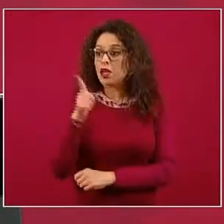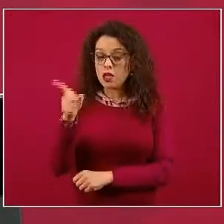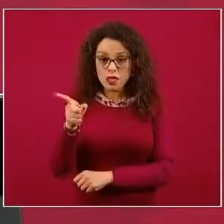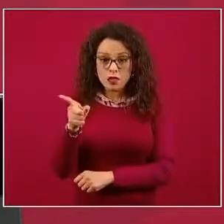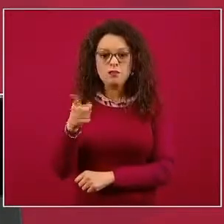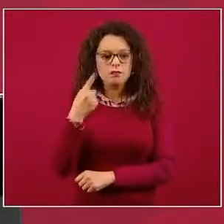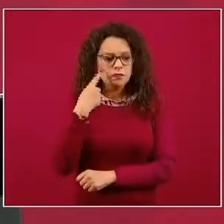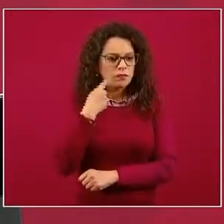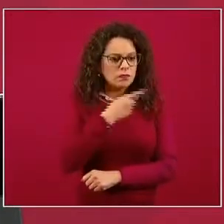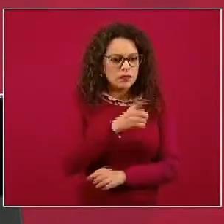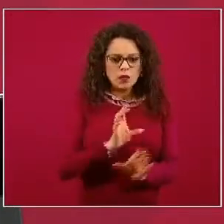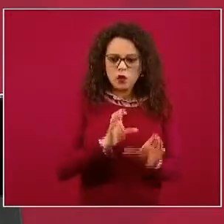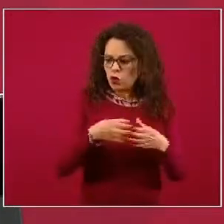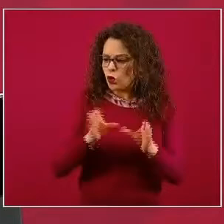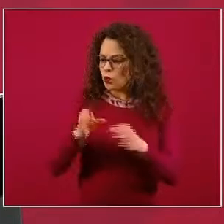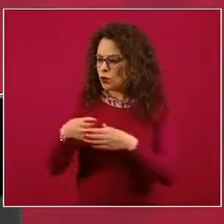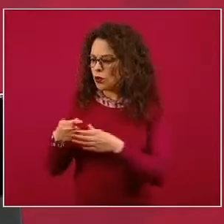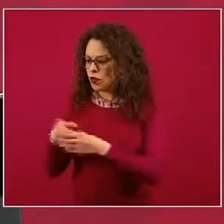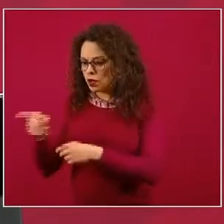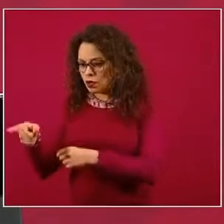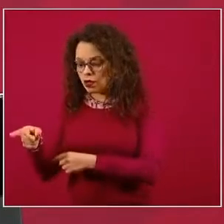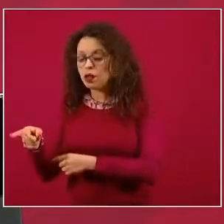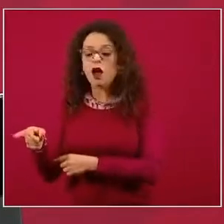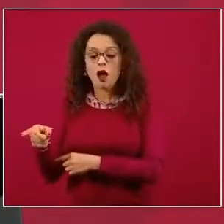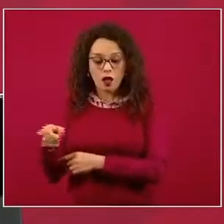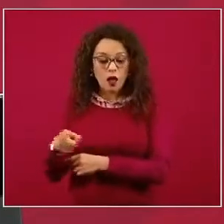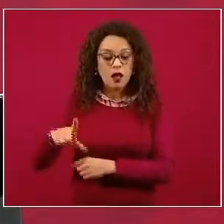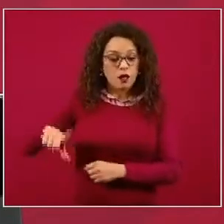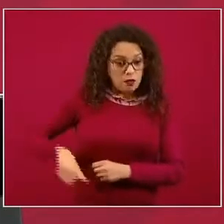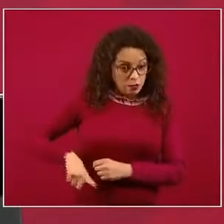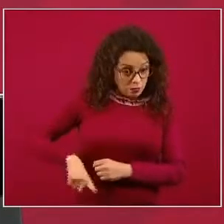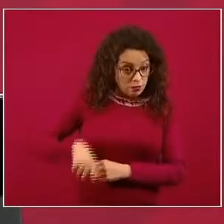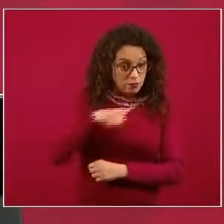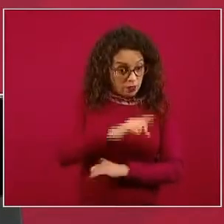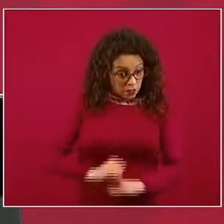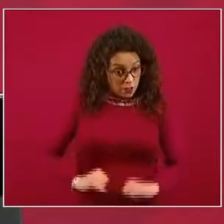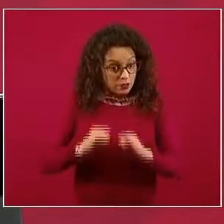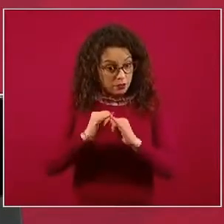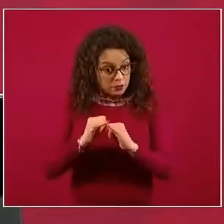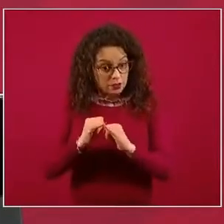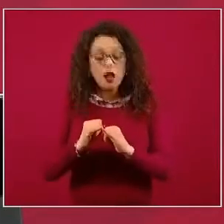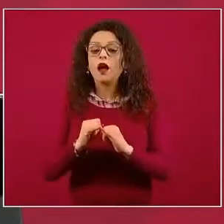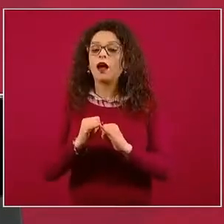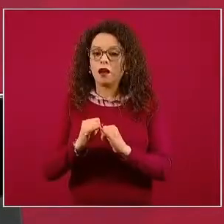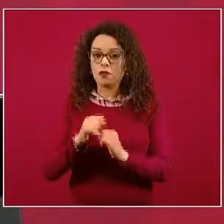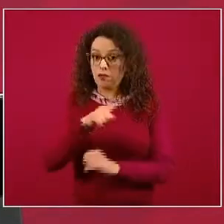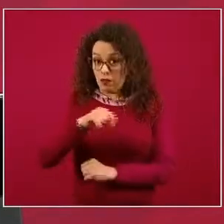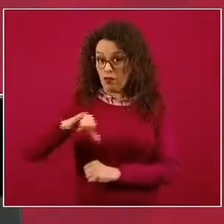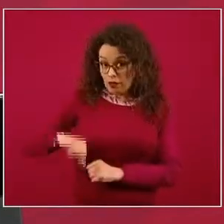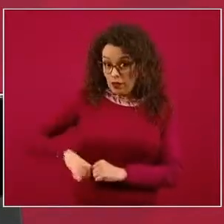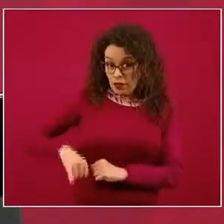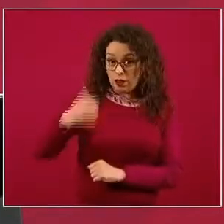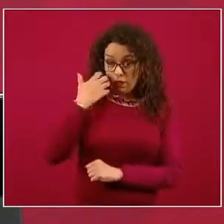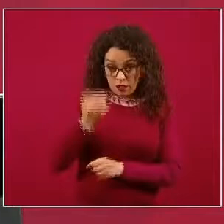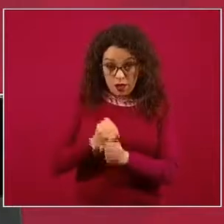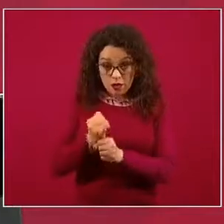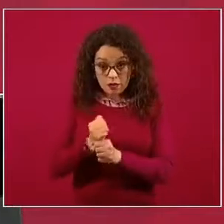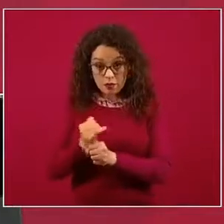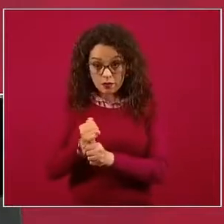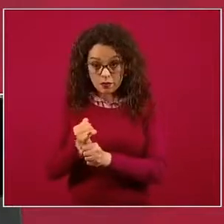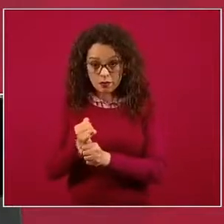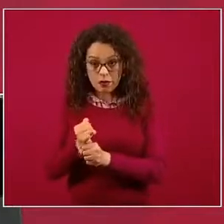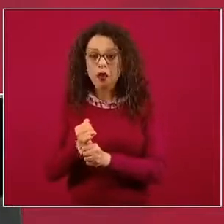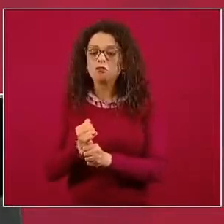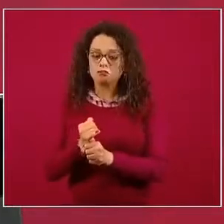Exploró qué comunidades académicas en instituciones públicas mayormente estaban interesadas en realizar investigación: